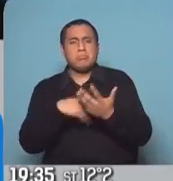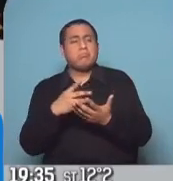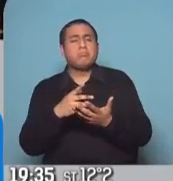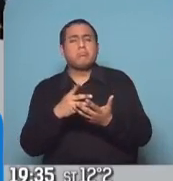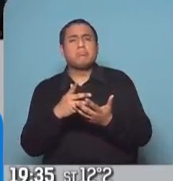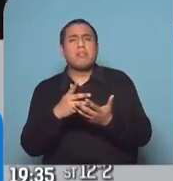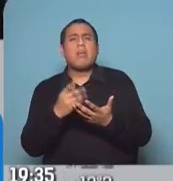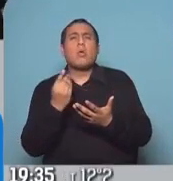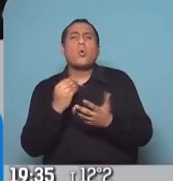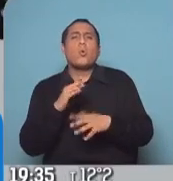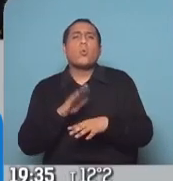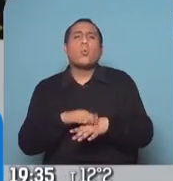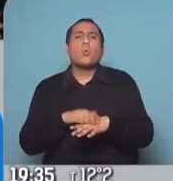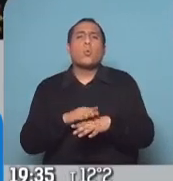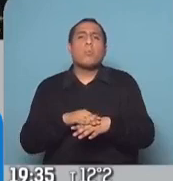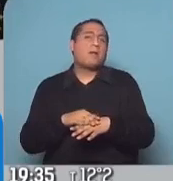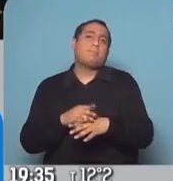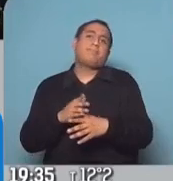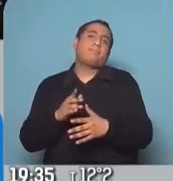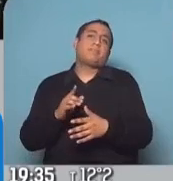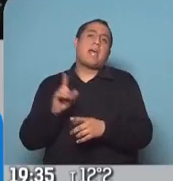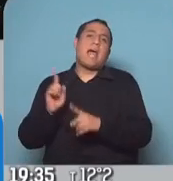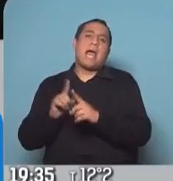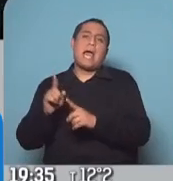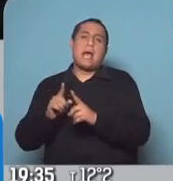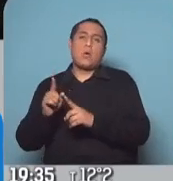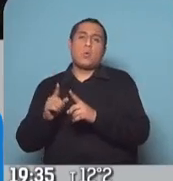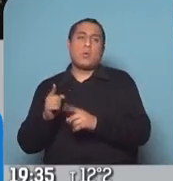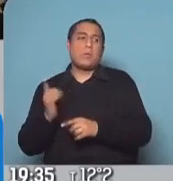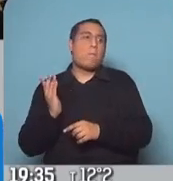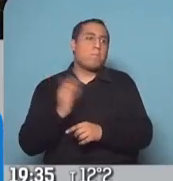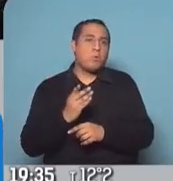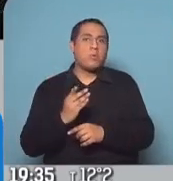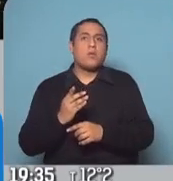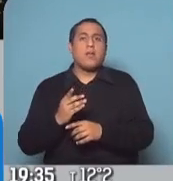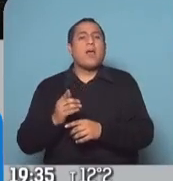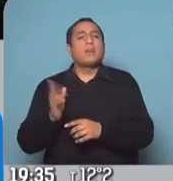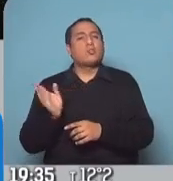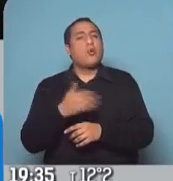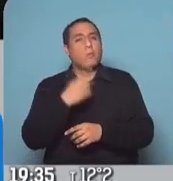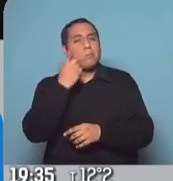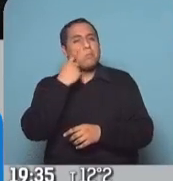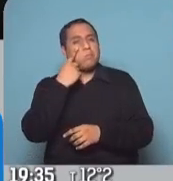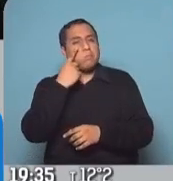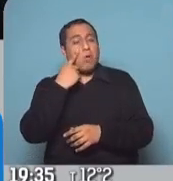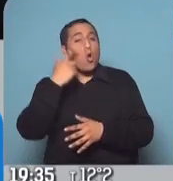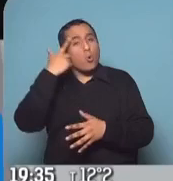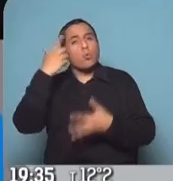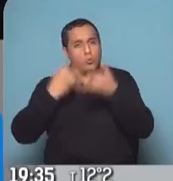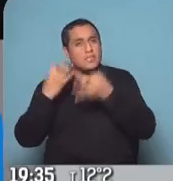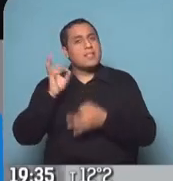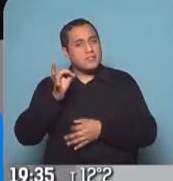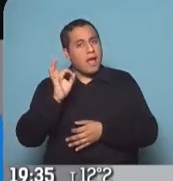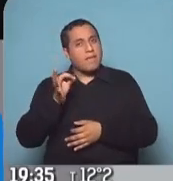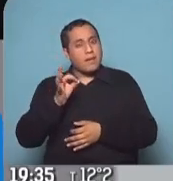por un golpe institucional que fue reconocido por muchos actores y que está en la justicia. Pero